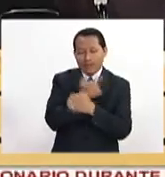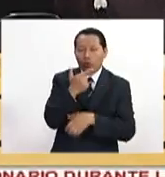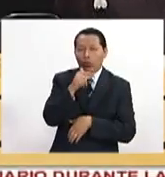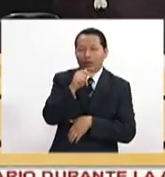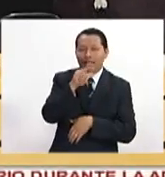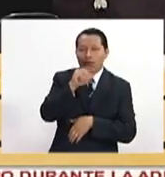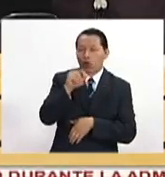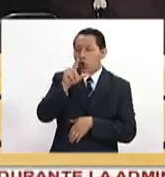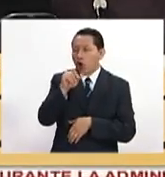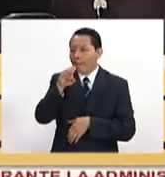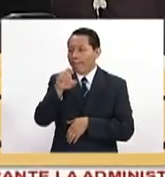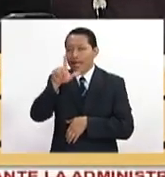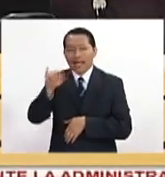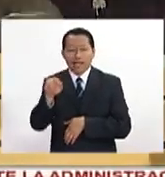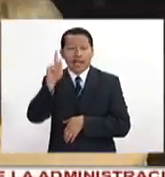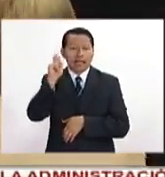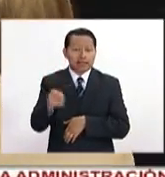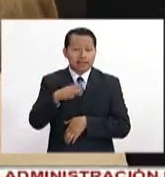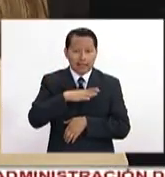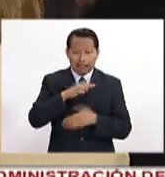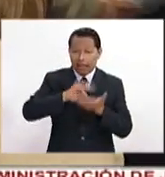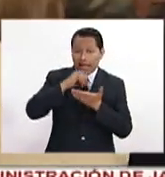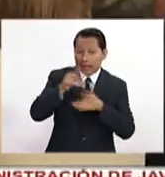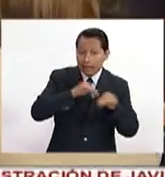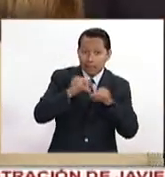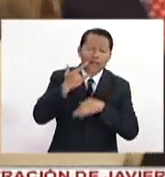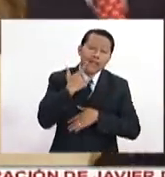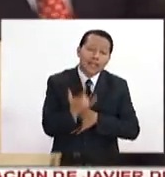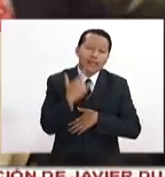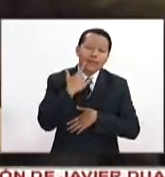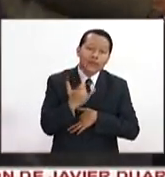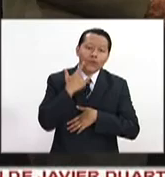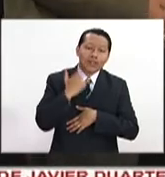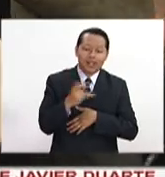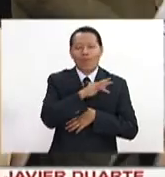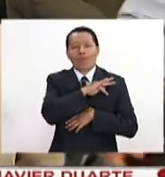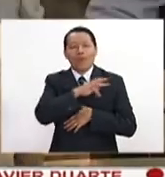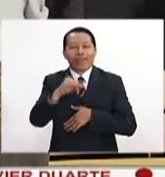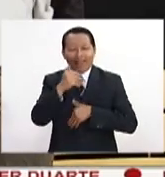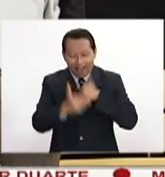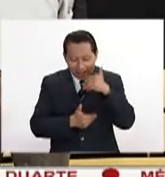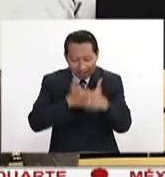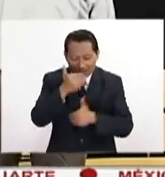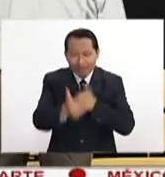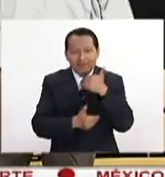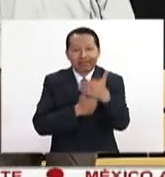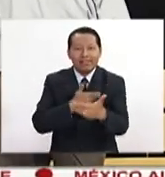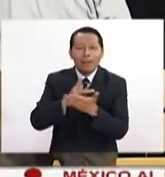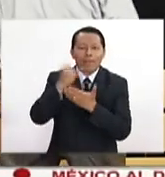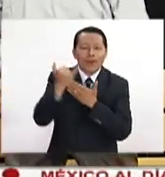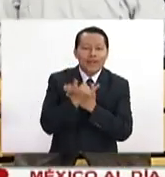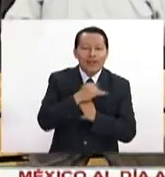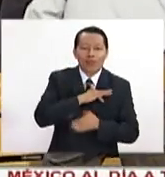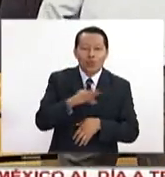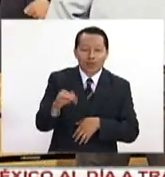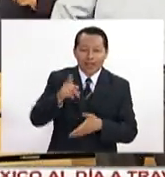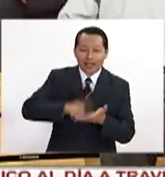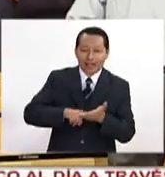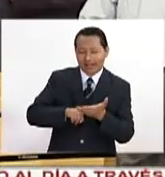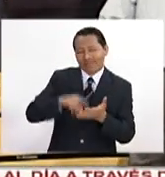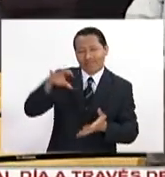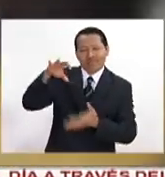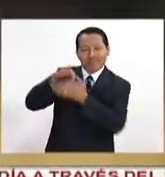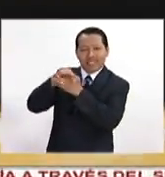Cornejo, quien afirmó que gracias al trabajo y esfuerzo de ellos ha sido posible avanzar en este proyecto de la Secretaría de